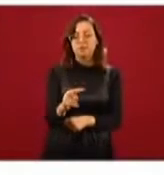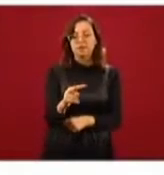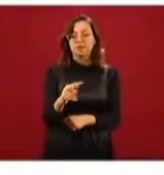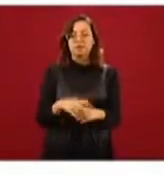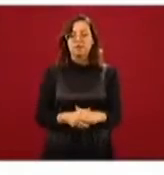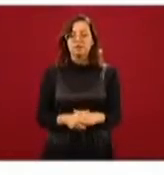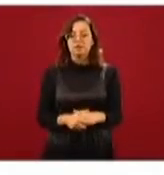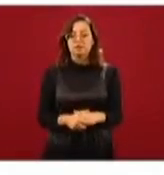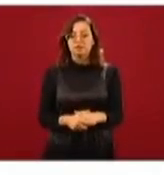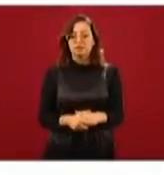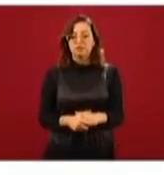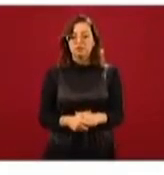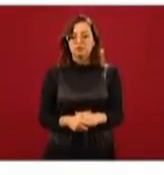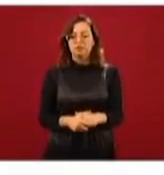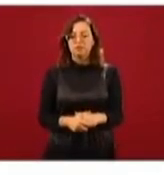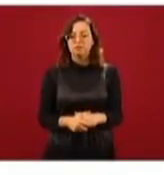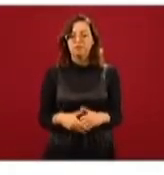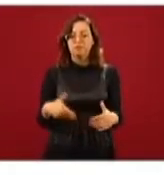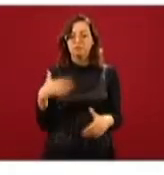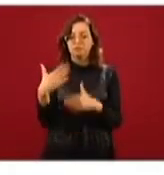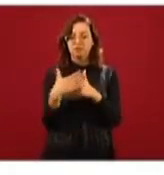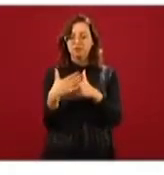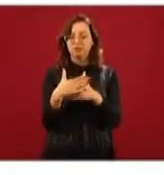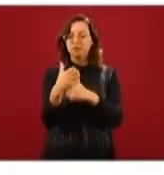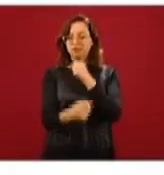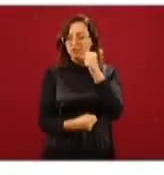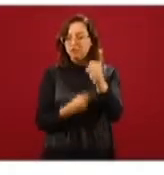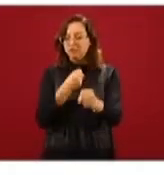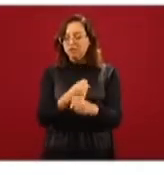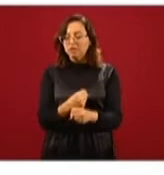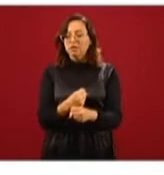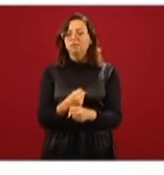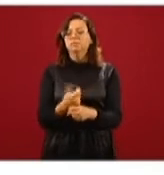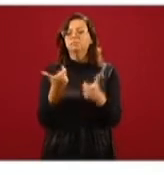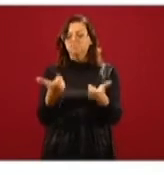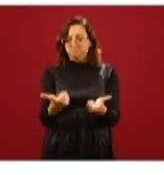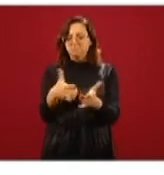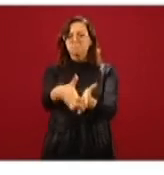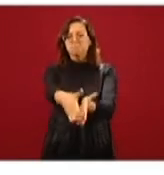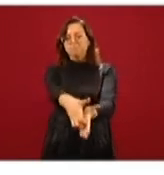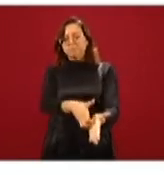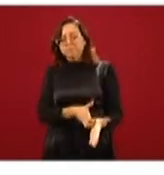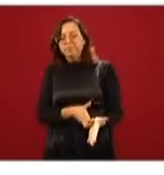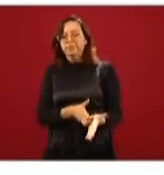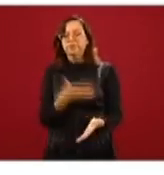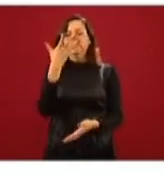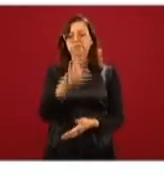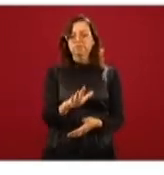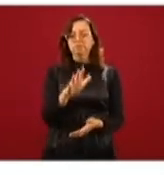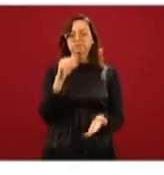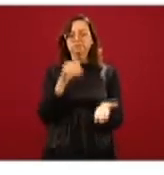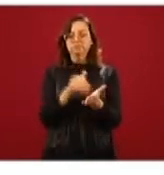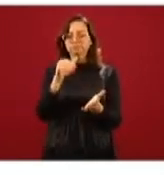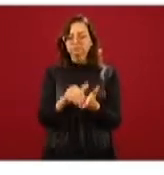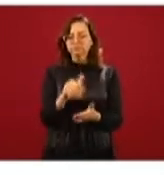año. En el año que entra ya vamos a poder tener economías en reducción de distancia de más de